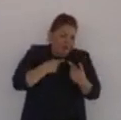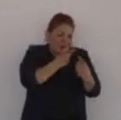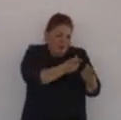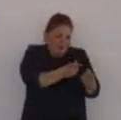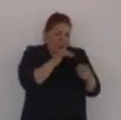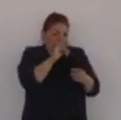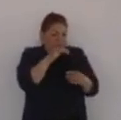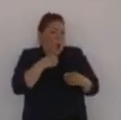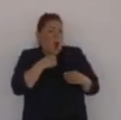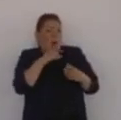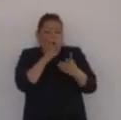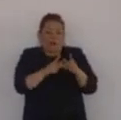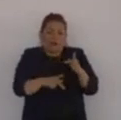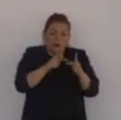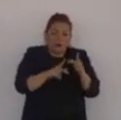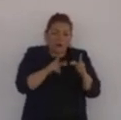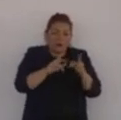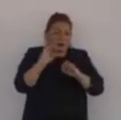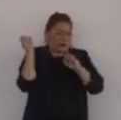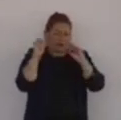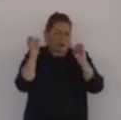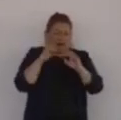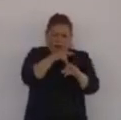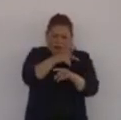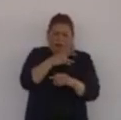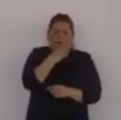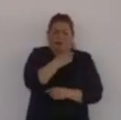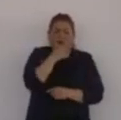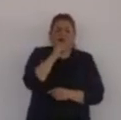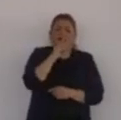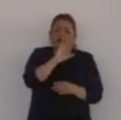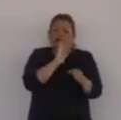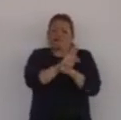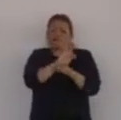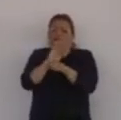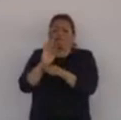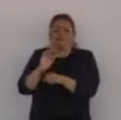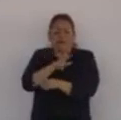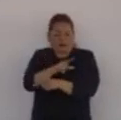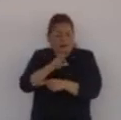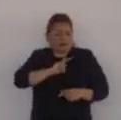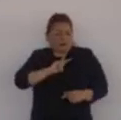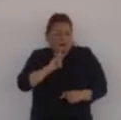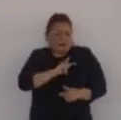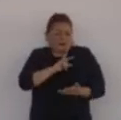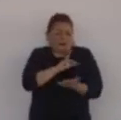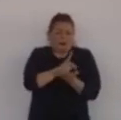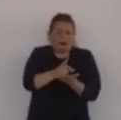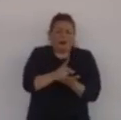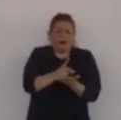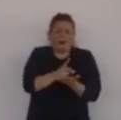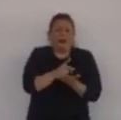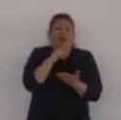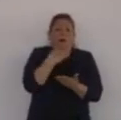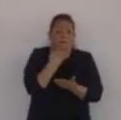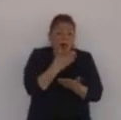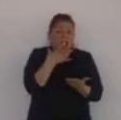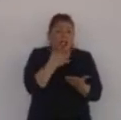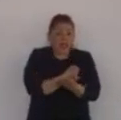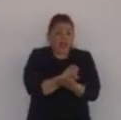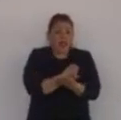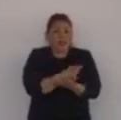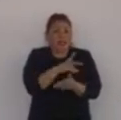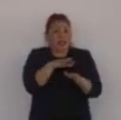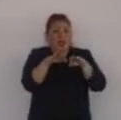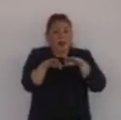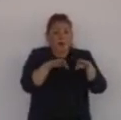y si no, te lo quito, no. Al contrario, ustedes siempre sepan defender este que es su derecho, bien ganado con el